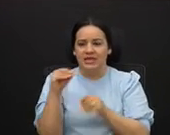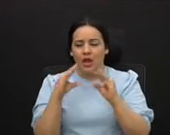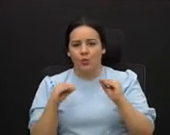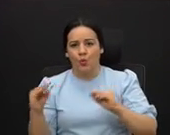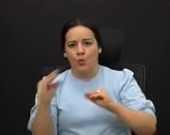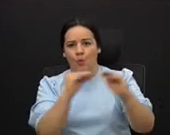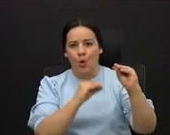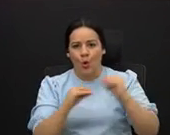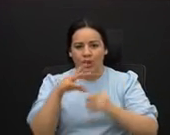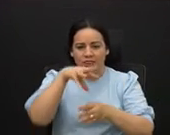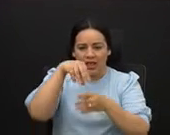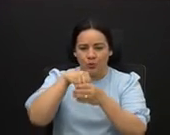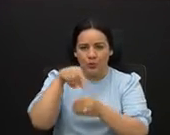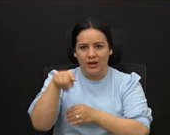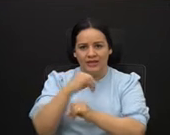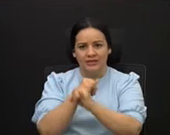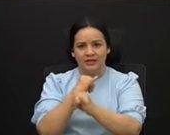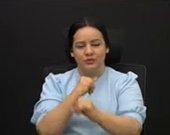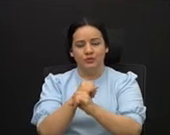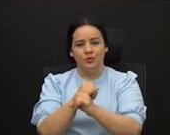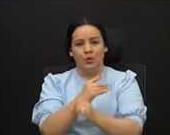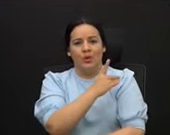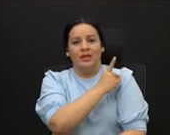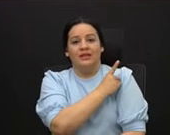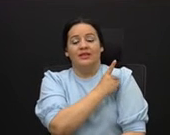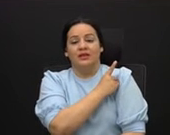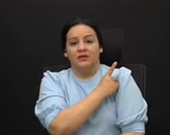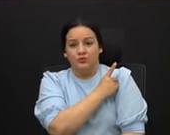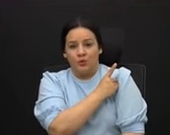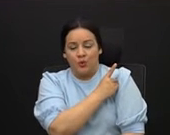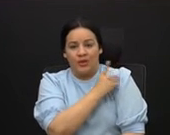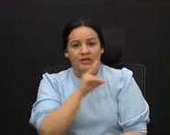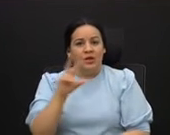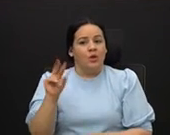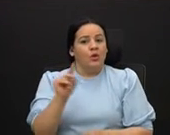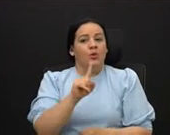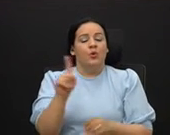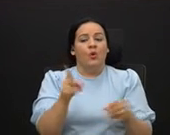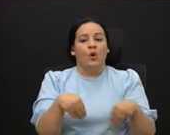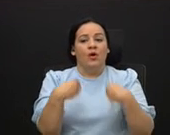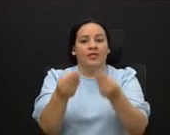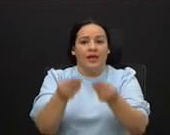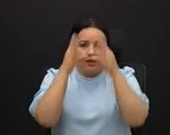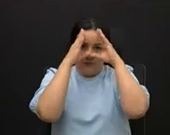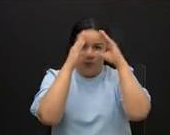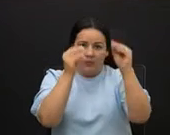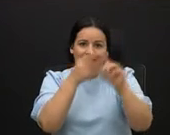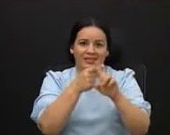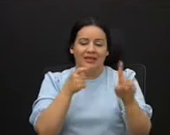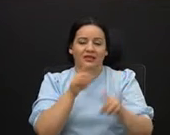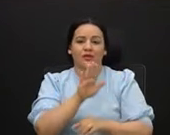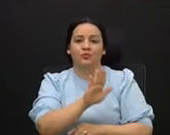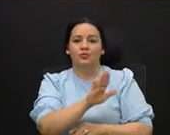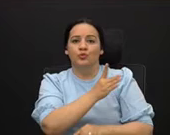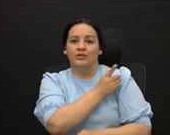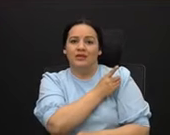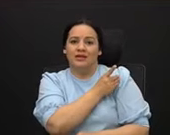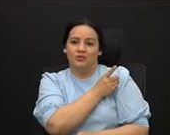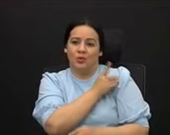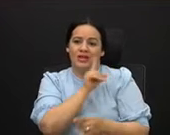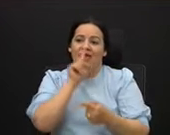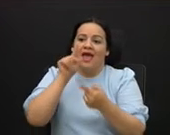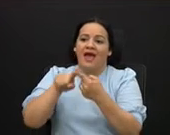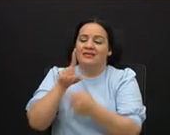la institución. Las direcciones no trasladan información desde sus direcciones hacia